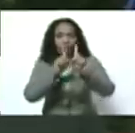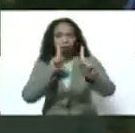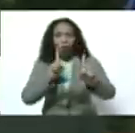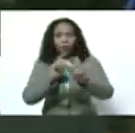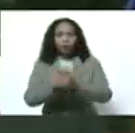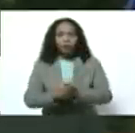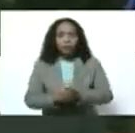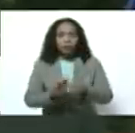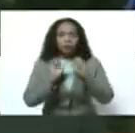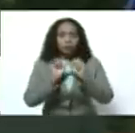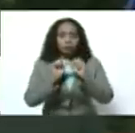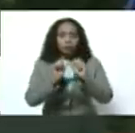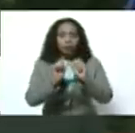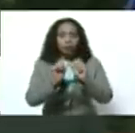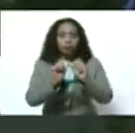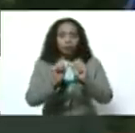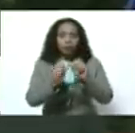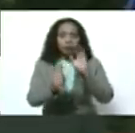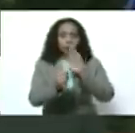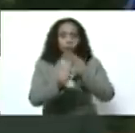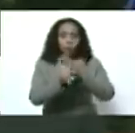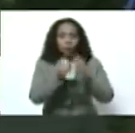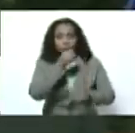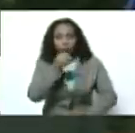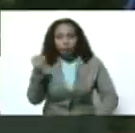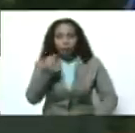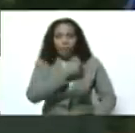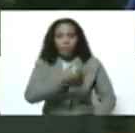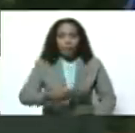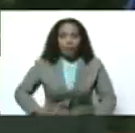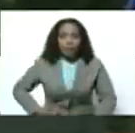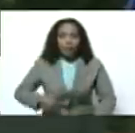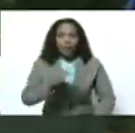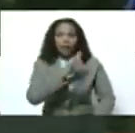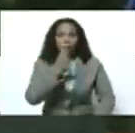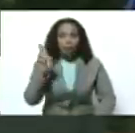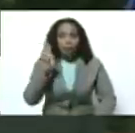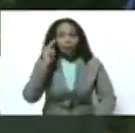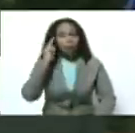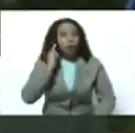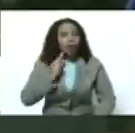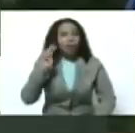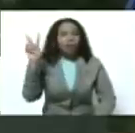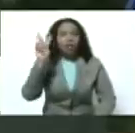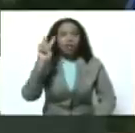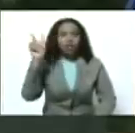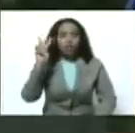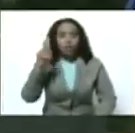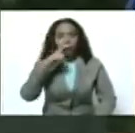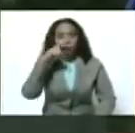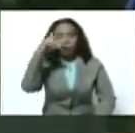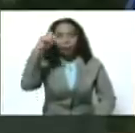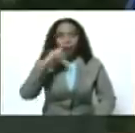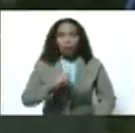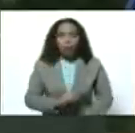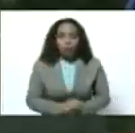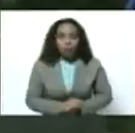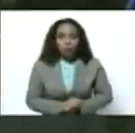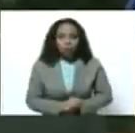A continuación, concedo la palabra al presidente de la República Bolivariana de Venezuela, Nicolás Maduro Moros.